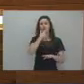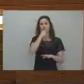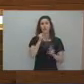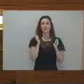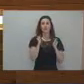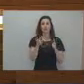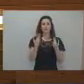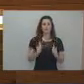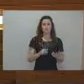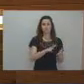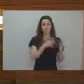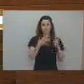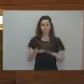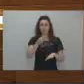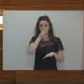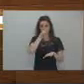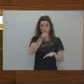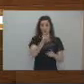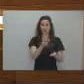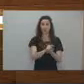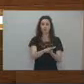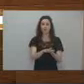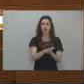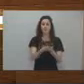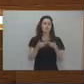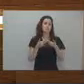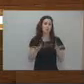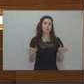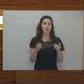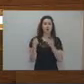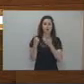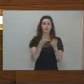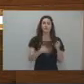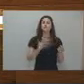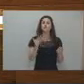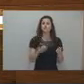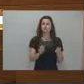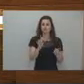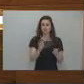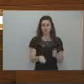ese giro del Partido Socialista, que, insisto, como les digo a ustedes abiertamente, creo que es necesario y que es posible.